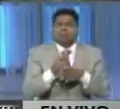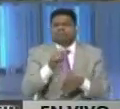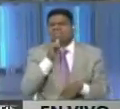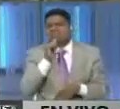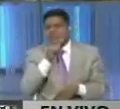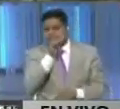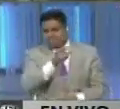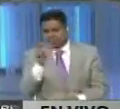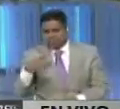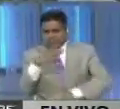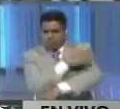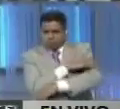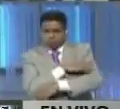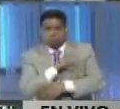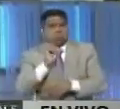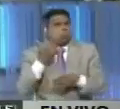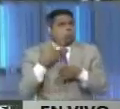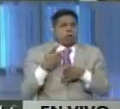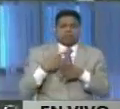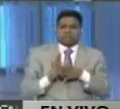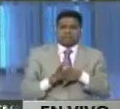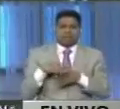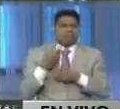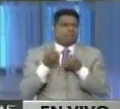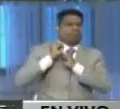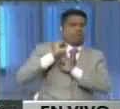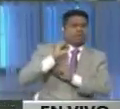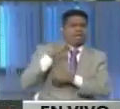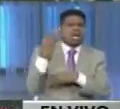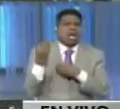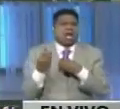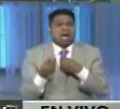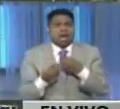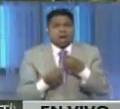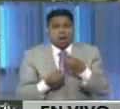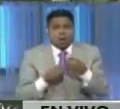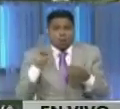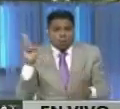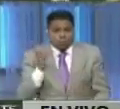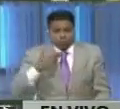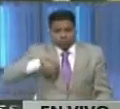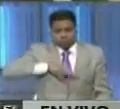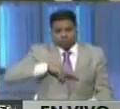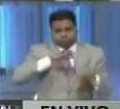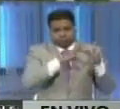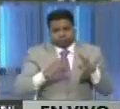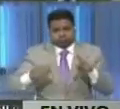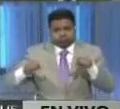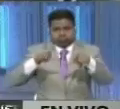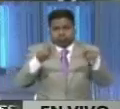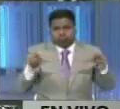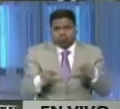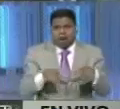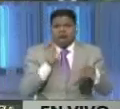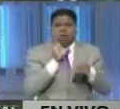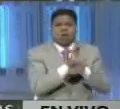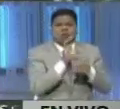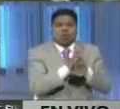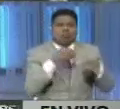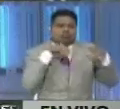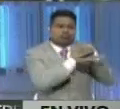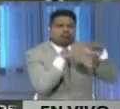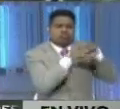donde venga nosotros vamos a evitar que utilicen nuestro territorio para centros de almacenamiento centros